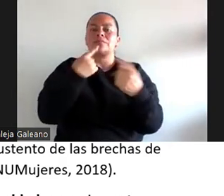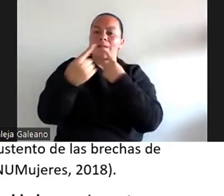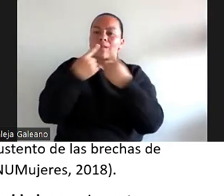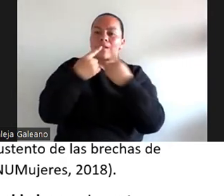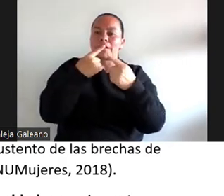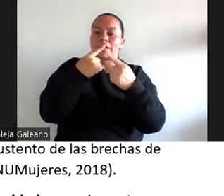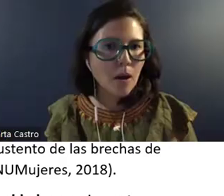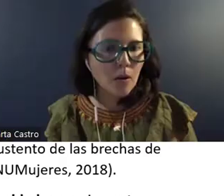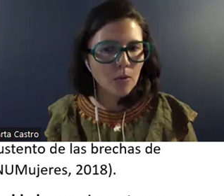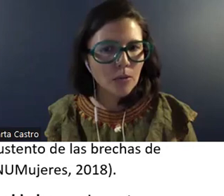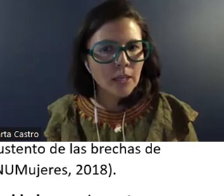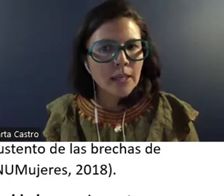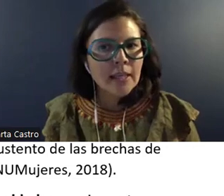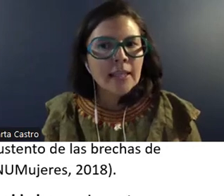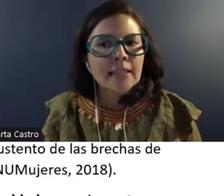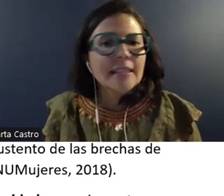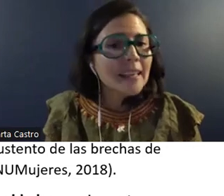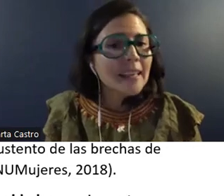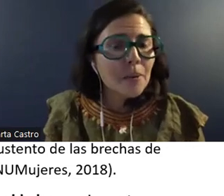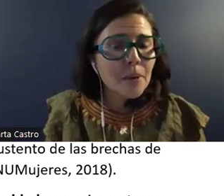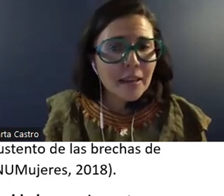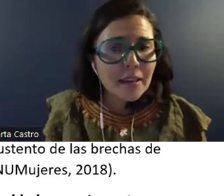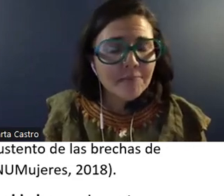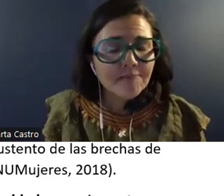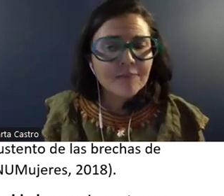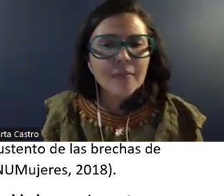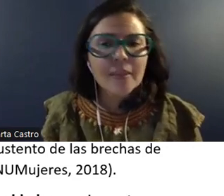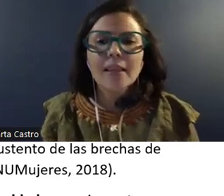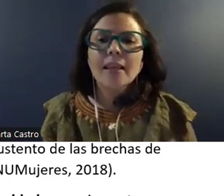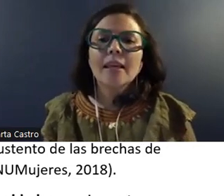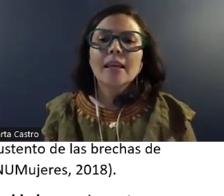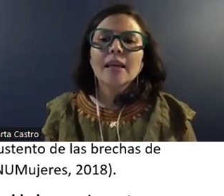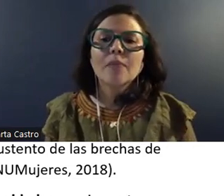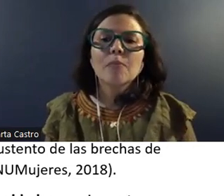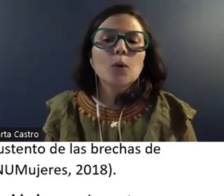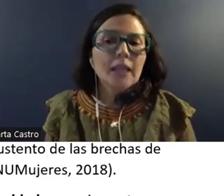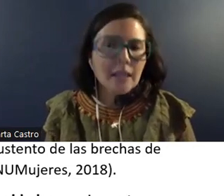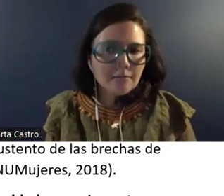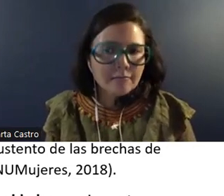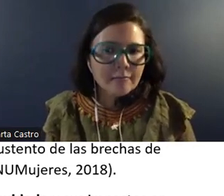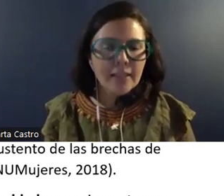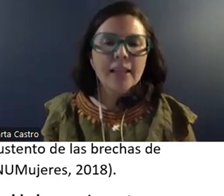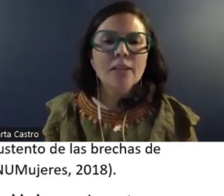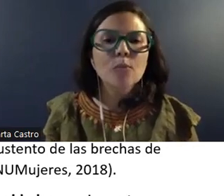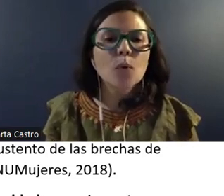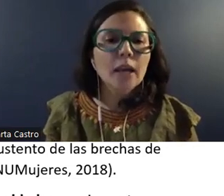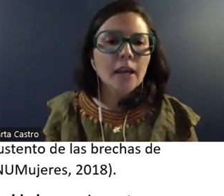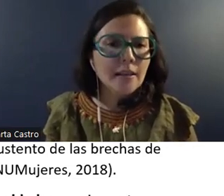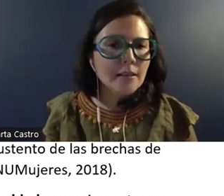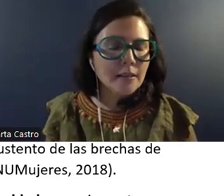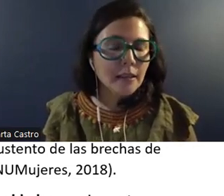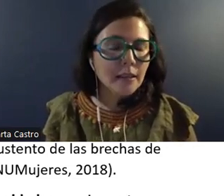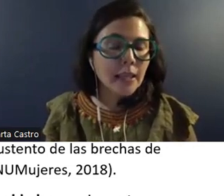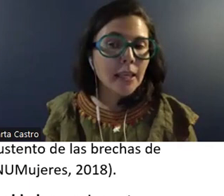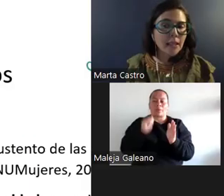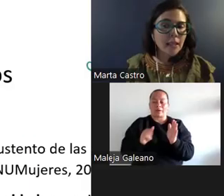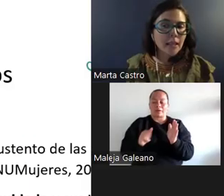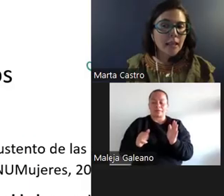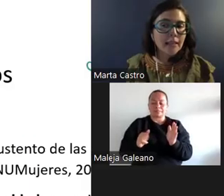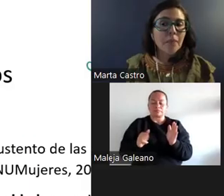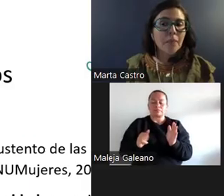sexual del trabajo desequilibrada eh Por qué las mujeres